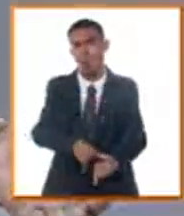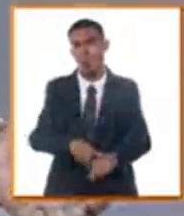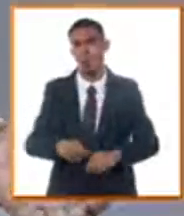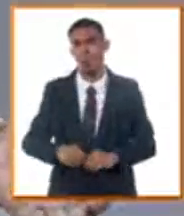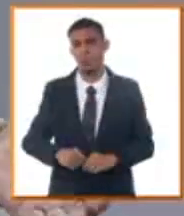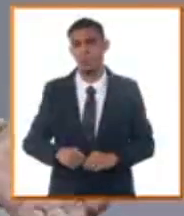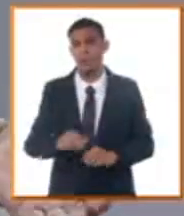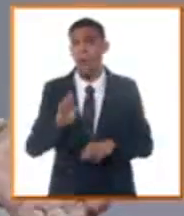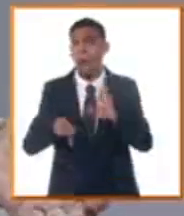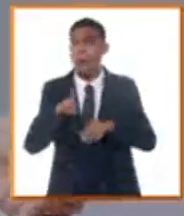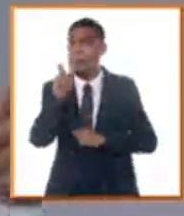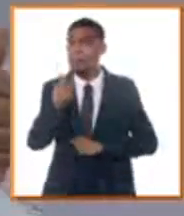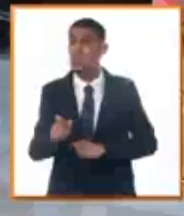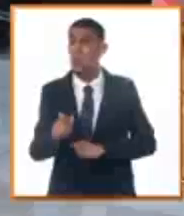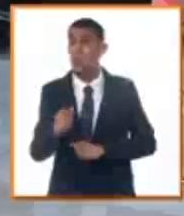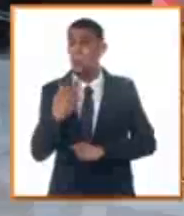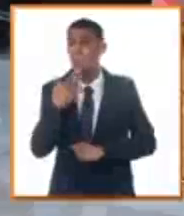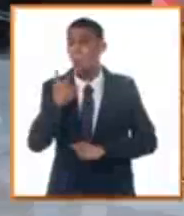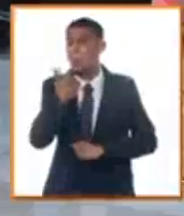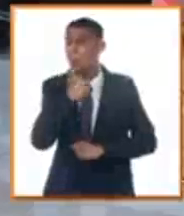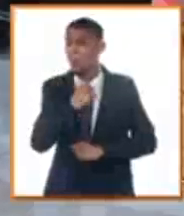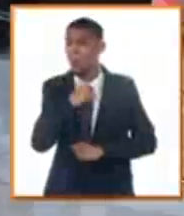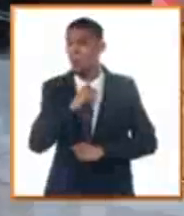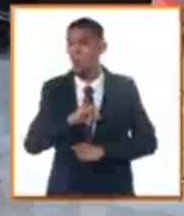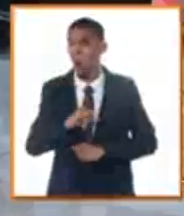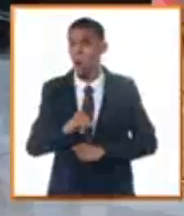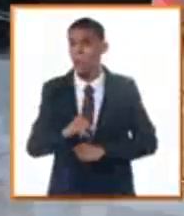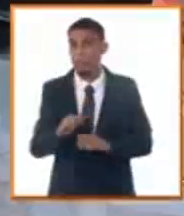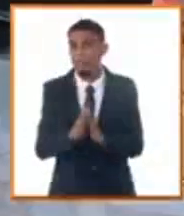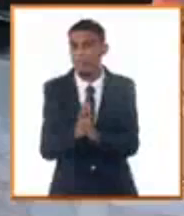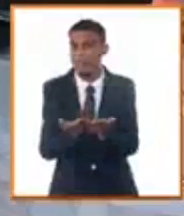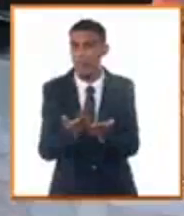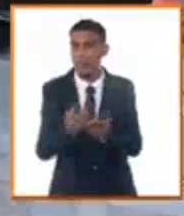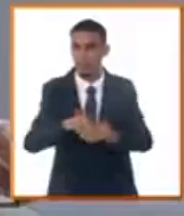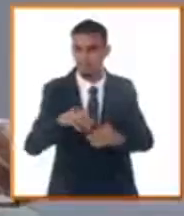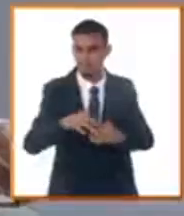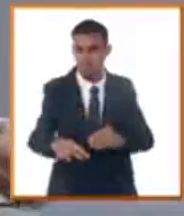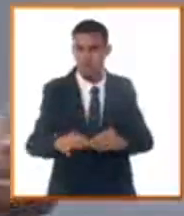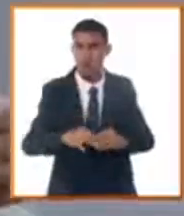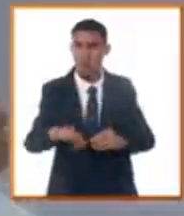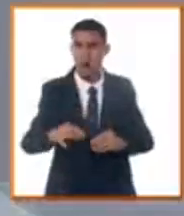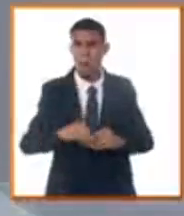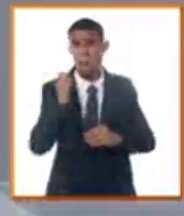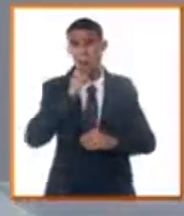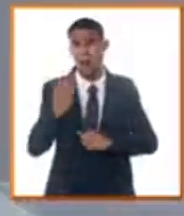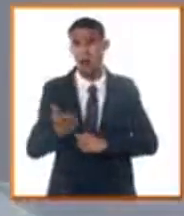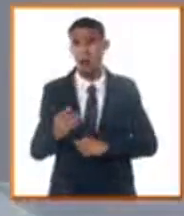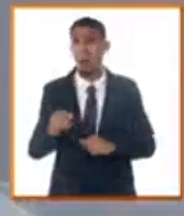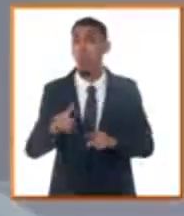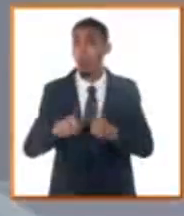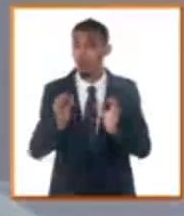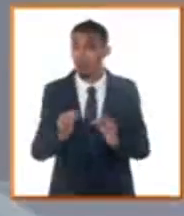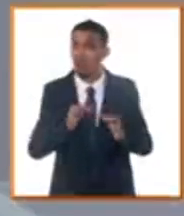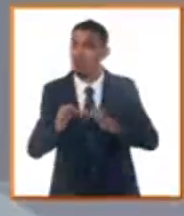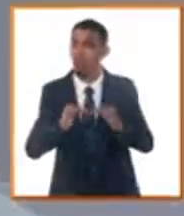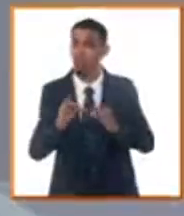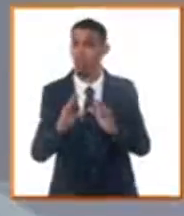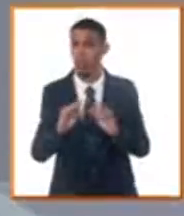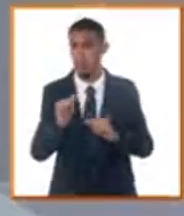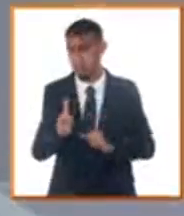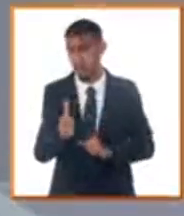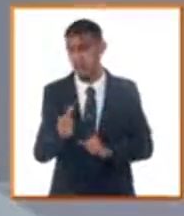dinero en efectivo. Claro, si no se hace, ¿verdad?, así. Por tanto, a todos esos asuntos, en esos dos procesos que hemos dicho, que son transversales en